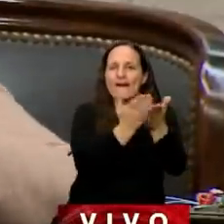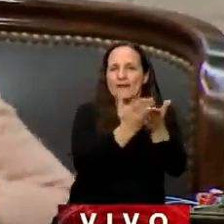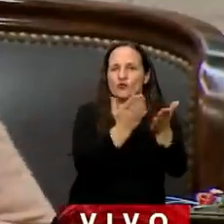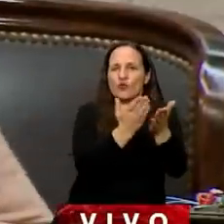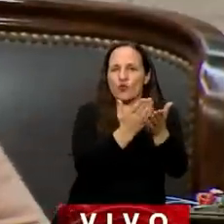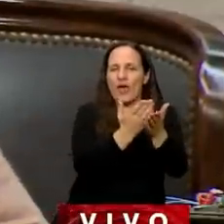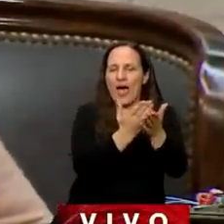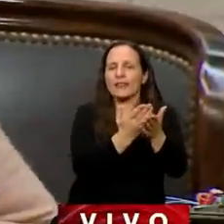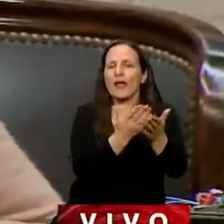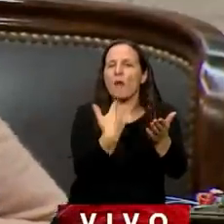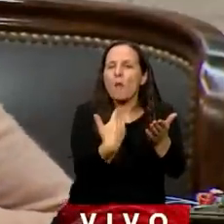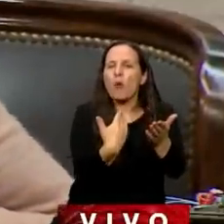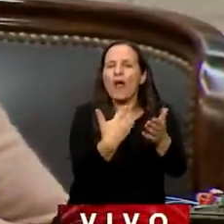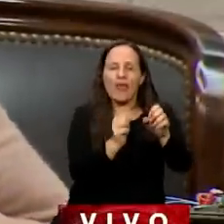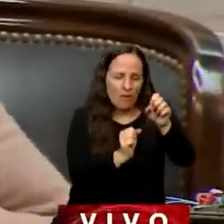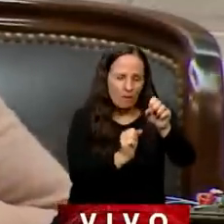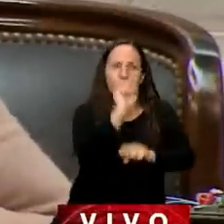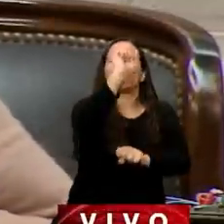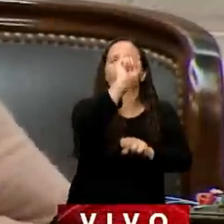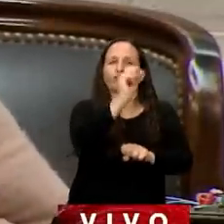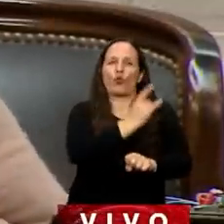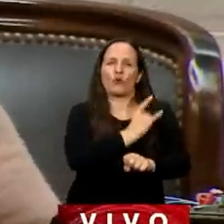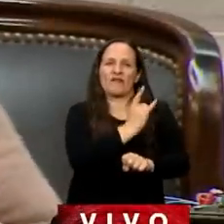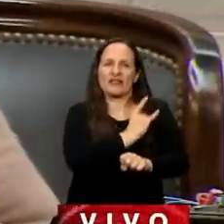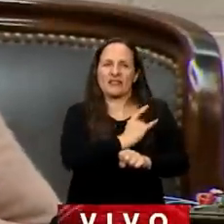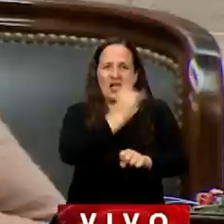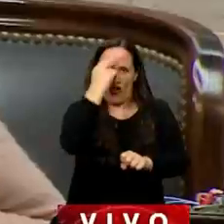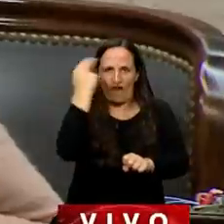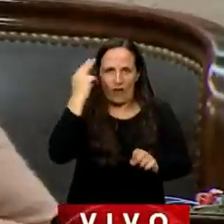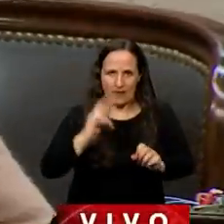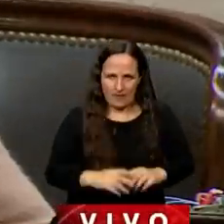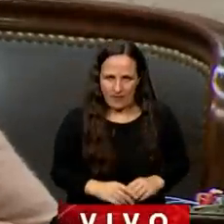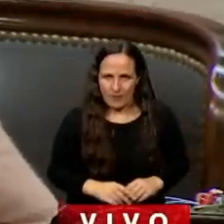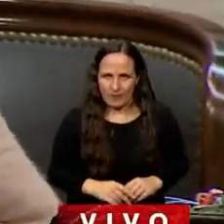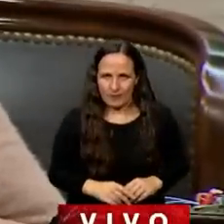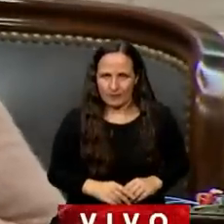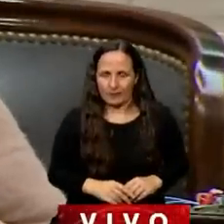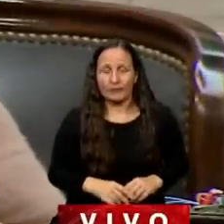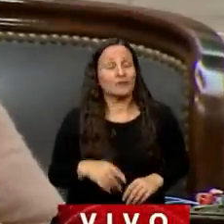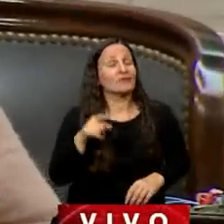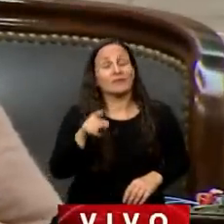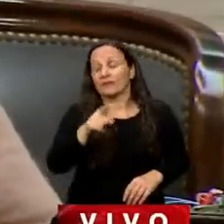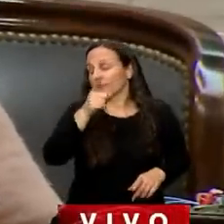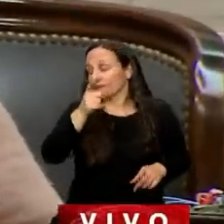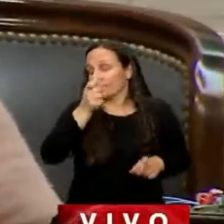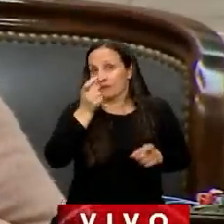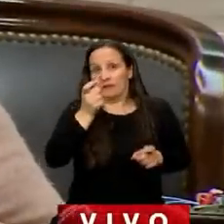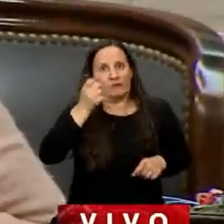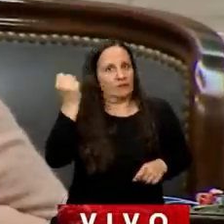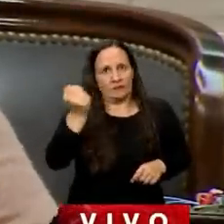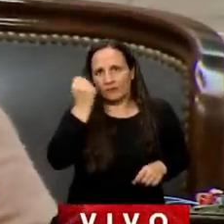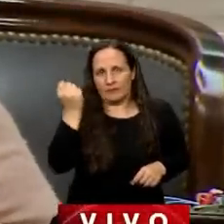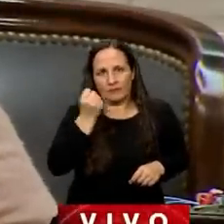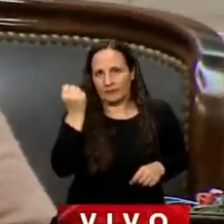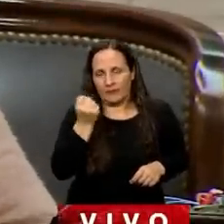estudiantes alcanzar el título de grado universitario. Es imprescindible, generando un